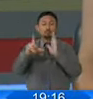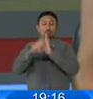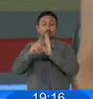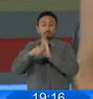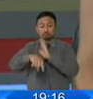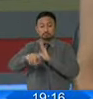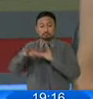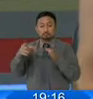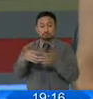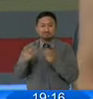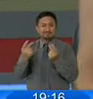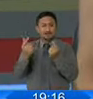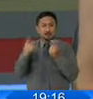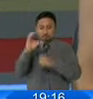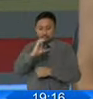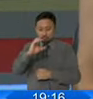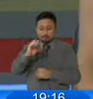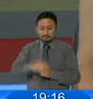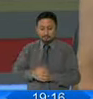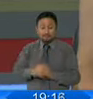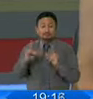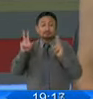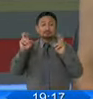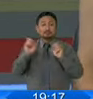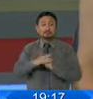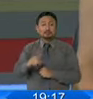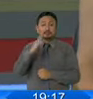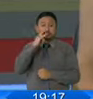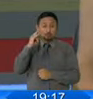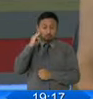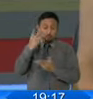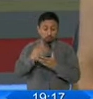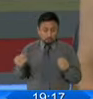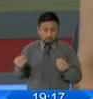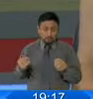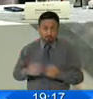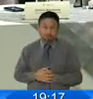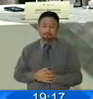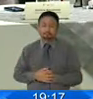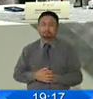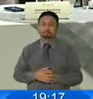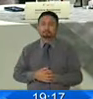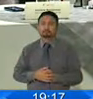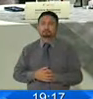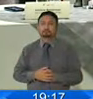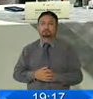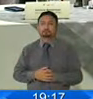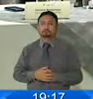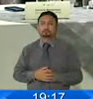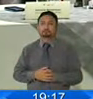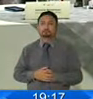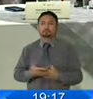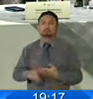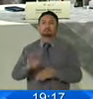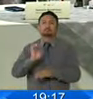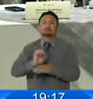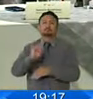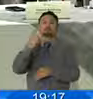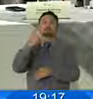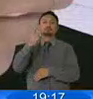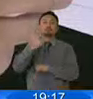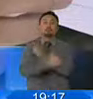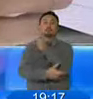búsqueda rápida en el caso de desapariciones de menores de edad el ecuador será el primer país de sudamérica